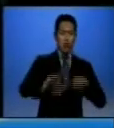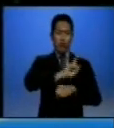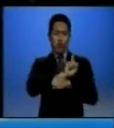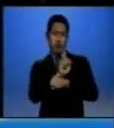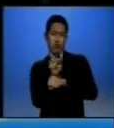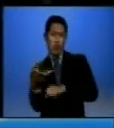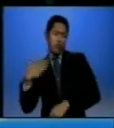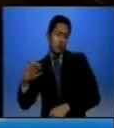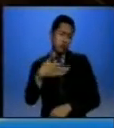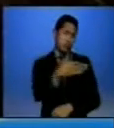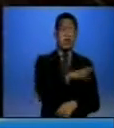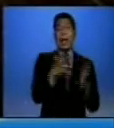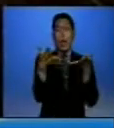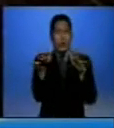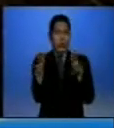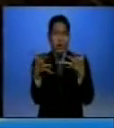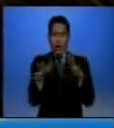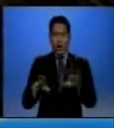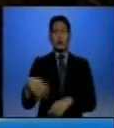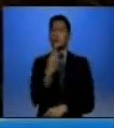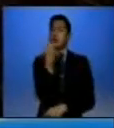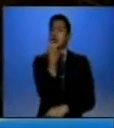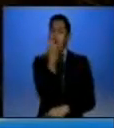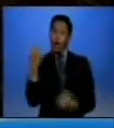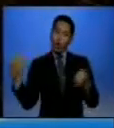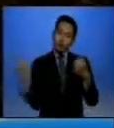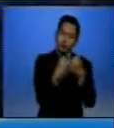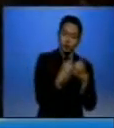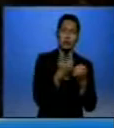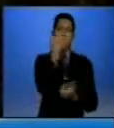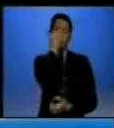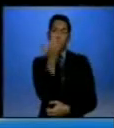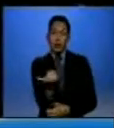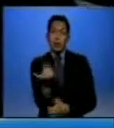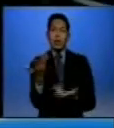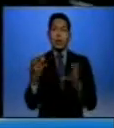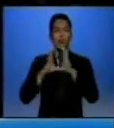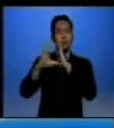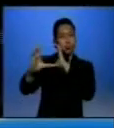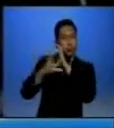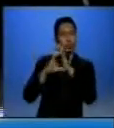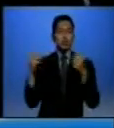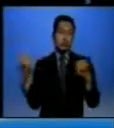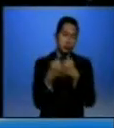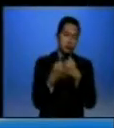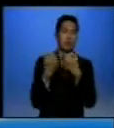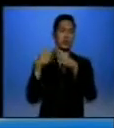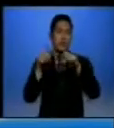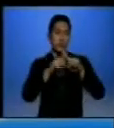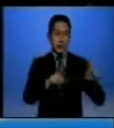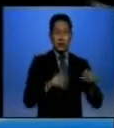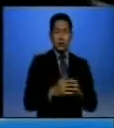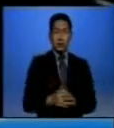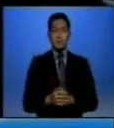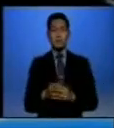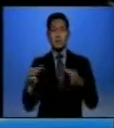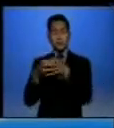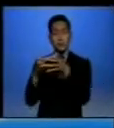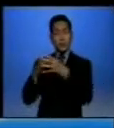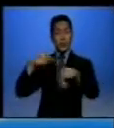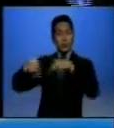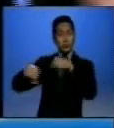causas de muerte y que esta vez se registraron accidentes de transportes públicos la a-7 empleó 4 mil 900 uniformados